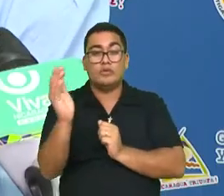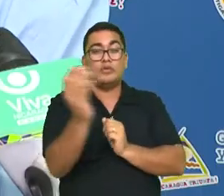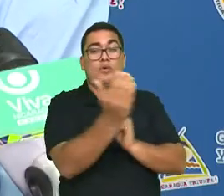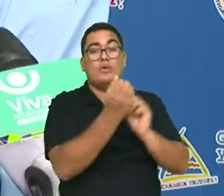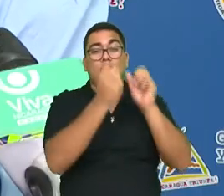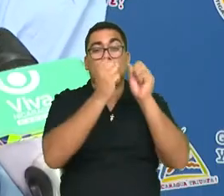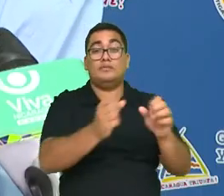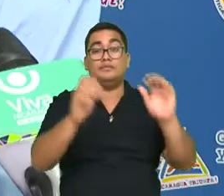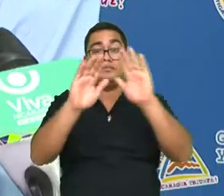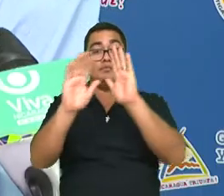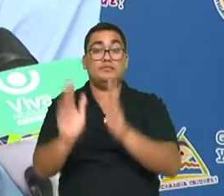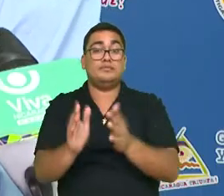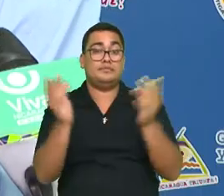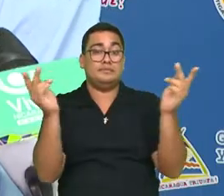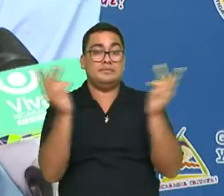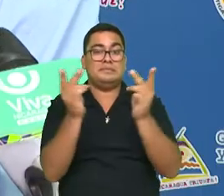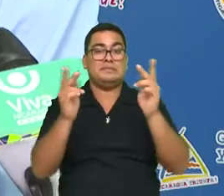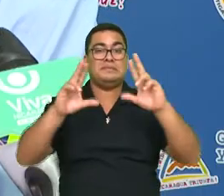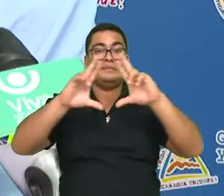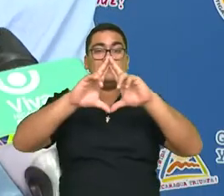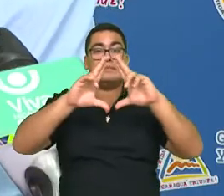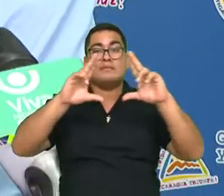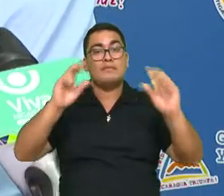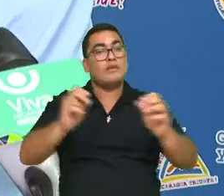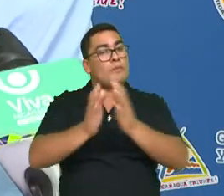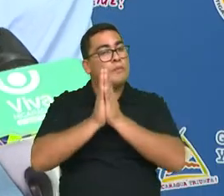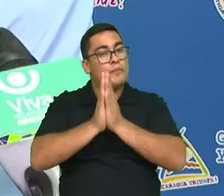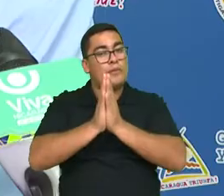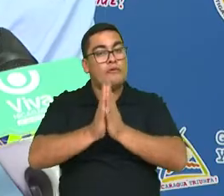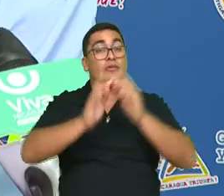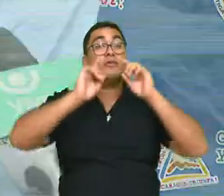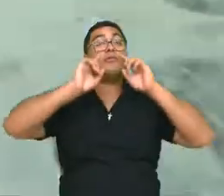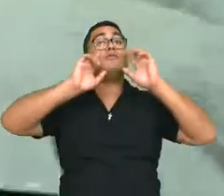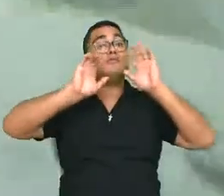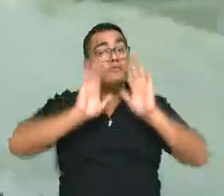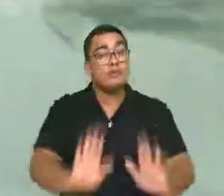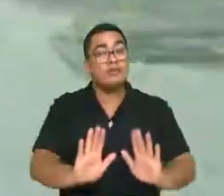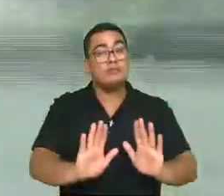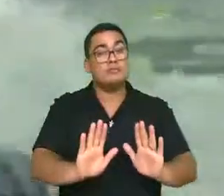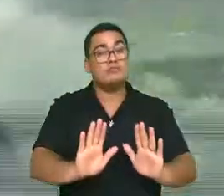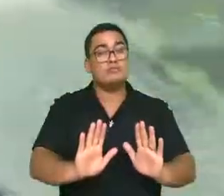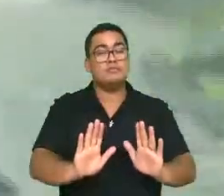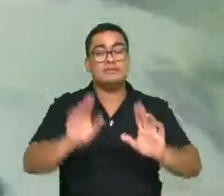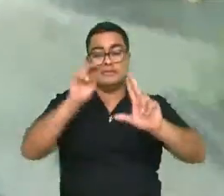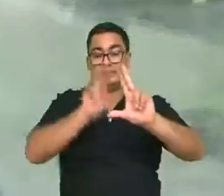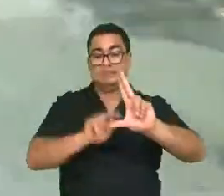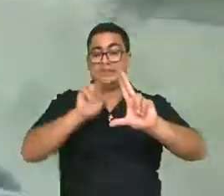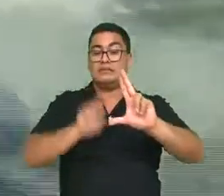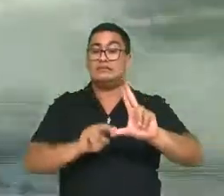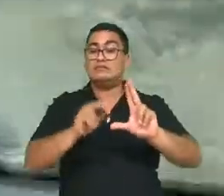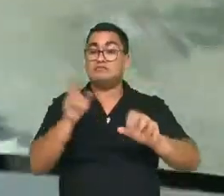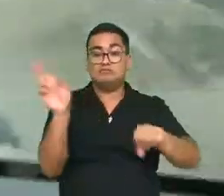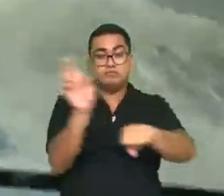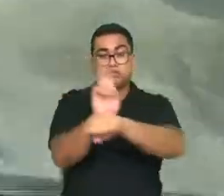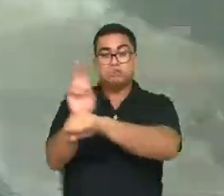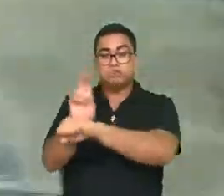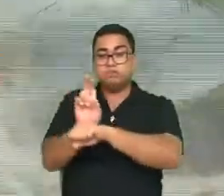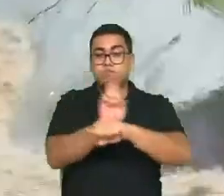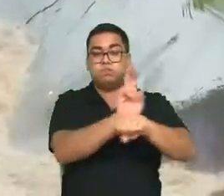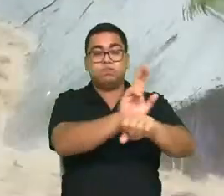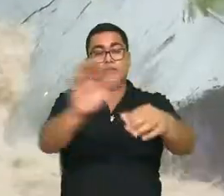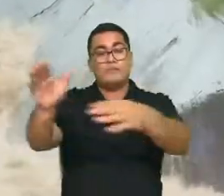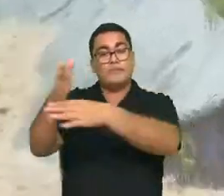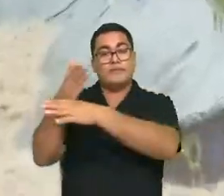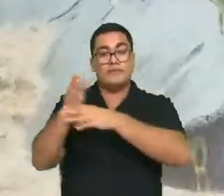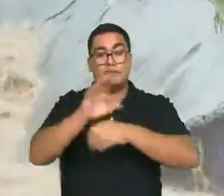compañeras a nivel nacional, ¿verdad?, seamos prudentes. SINAPRED mantiene la vigilancia de cerca en algunas zonas